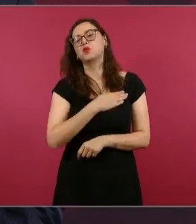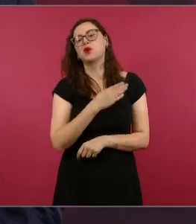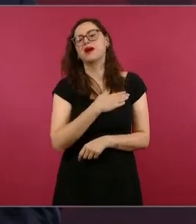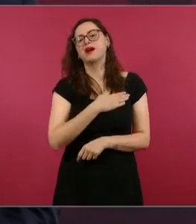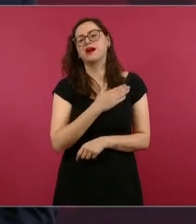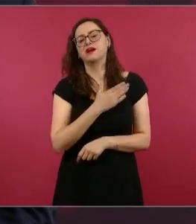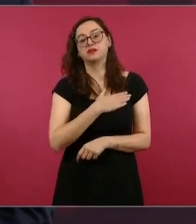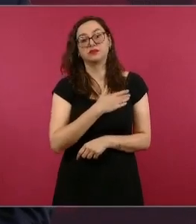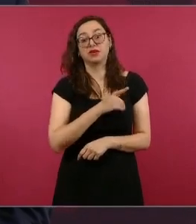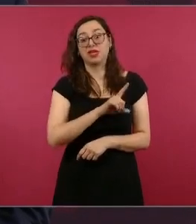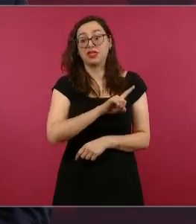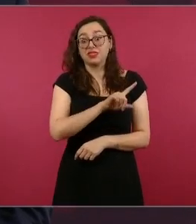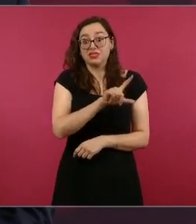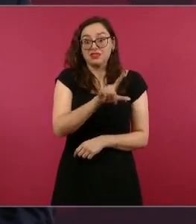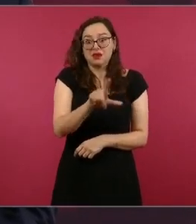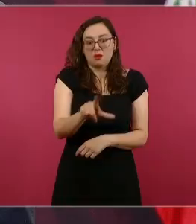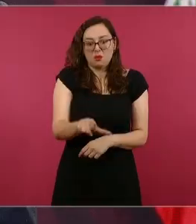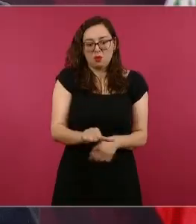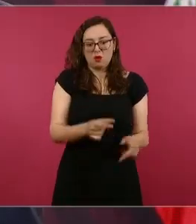con los que